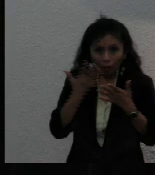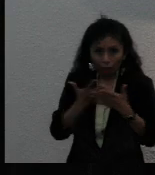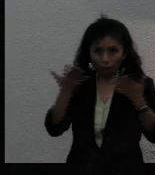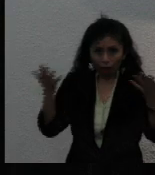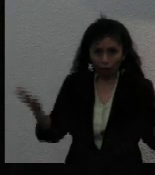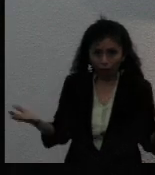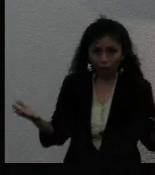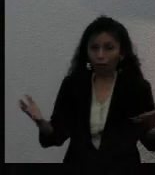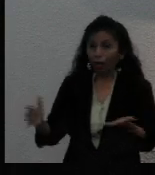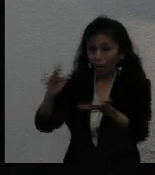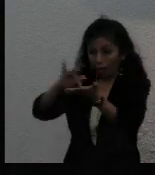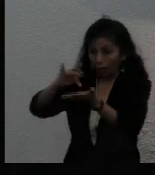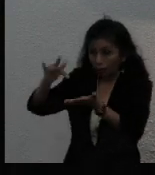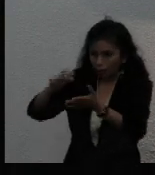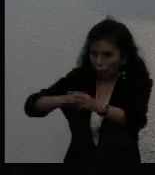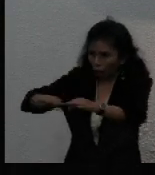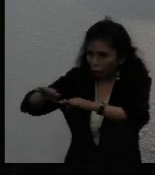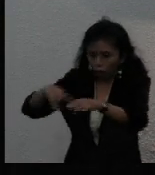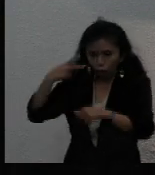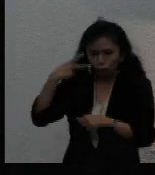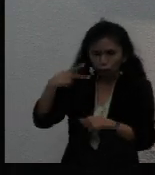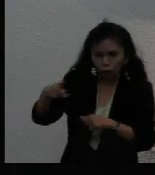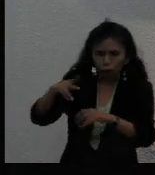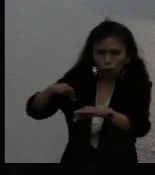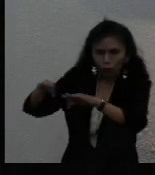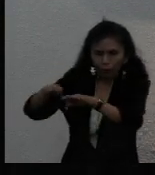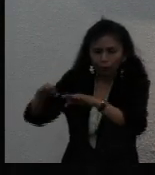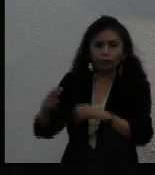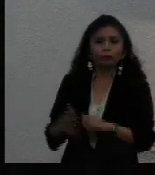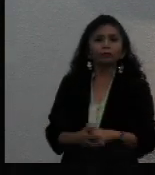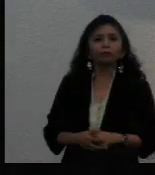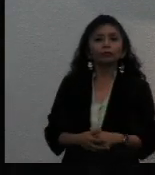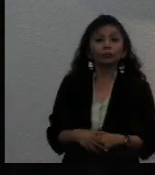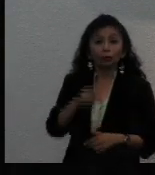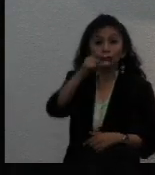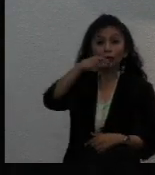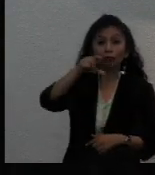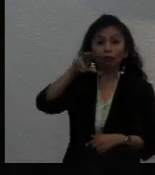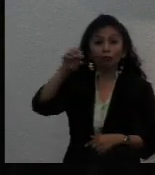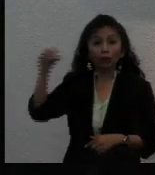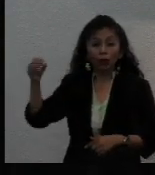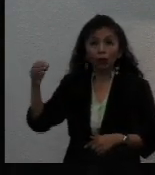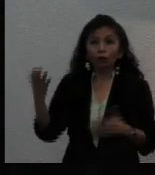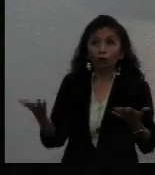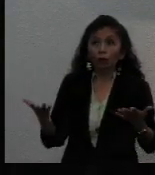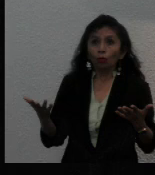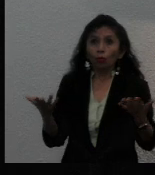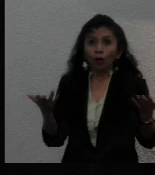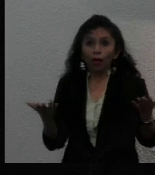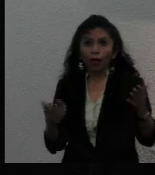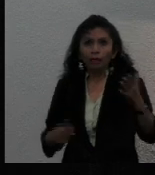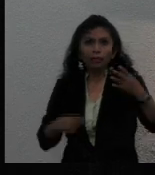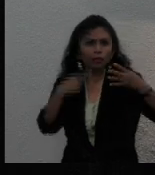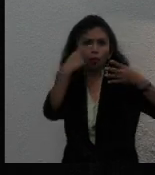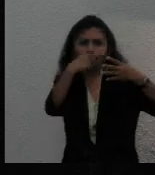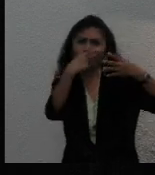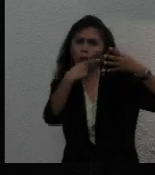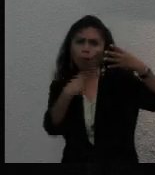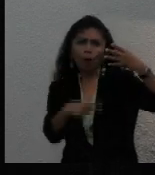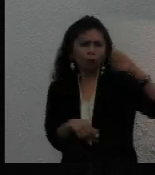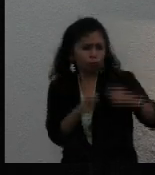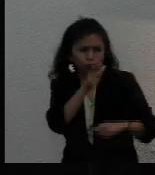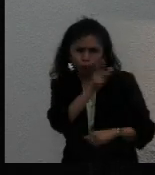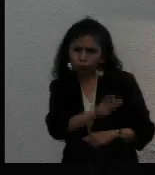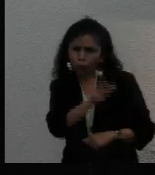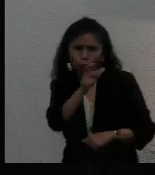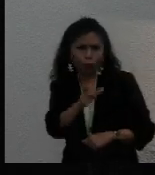Actualmente, gracias al trabajo constante del Ejecutivo, a Quintana Roo se le conocen más virtudes que el tesoro turquesa de nuestras